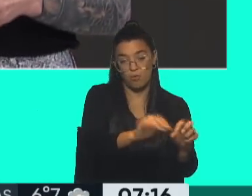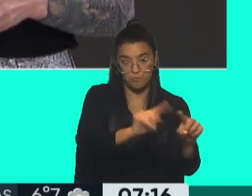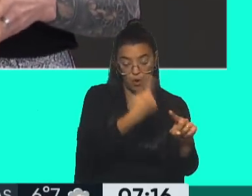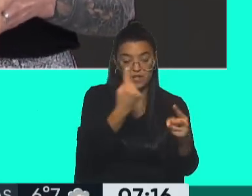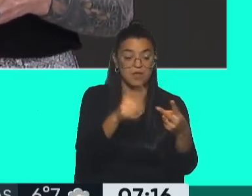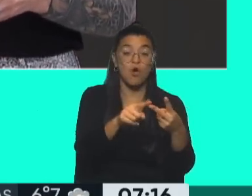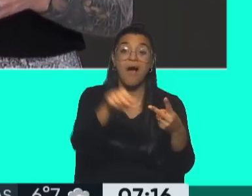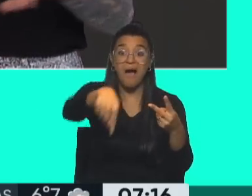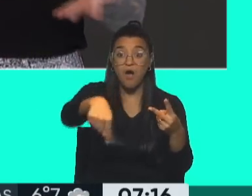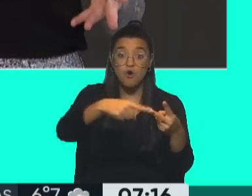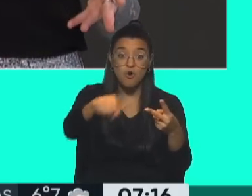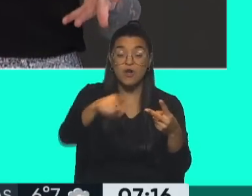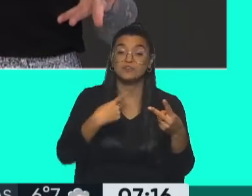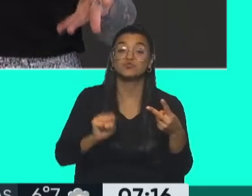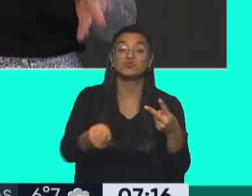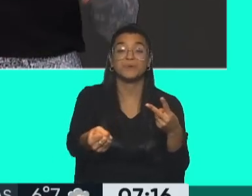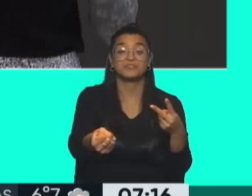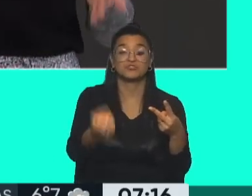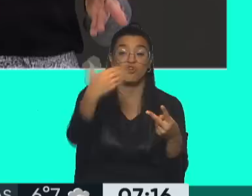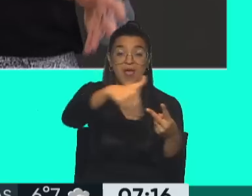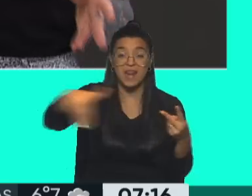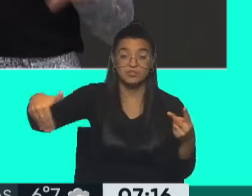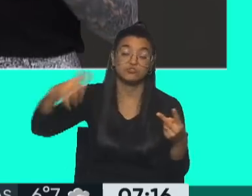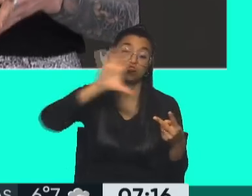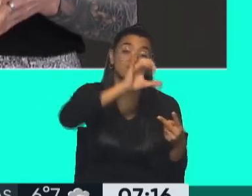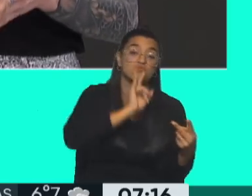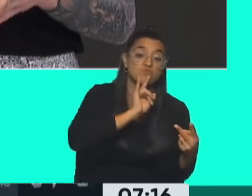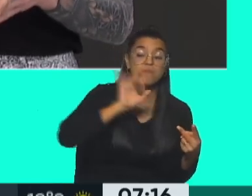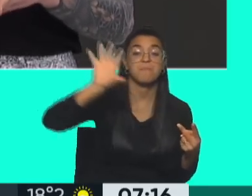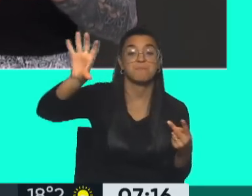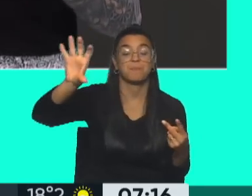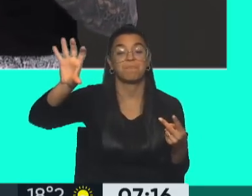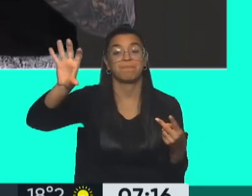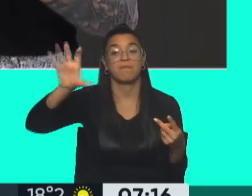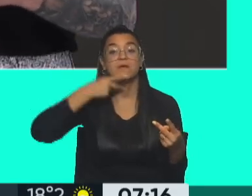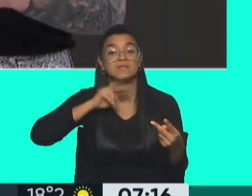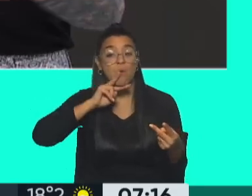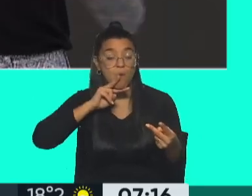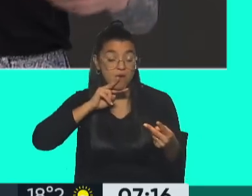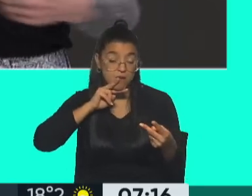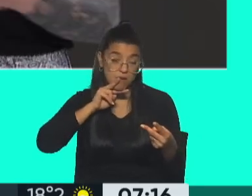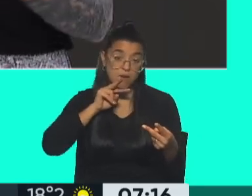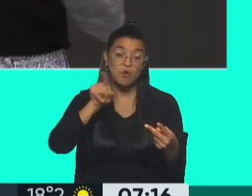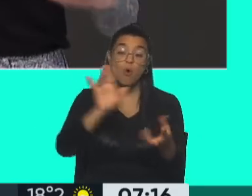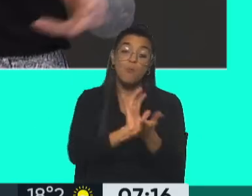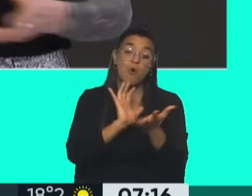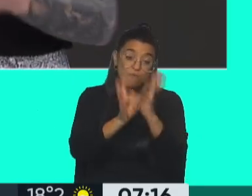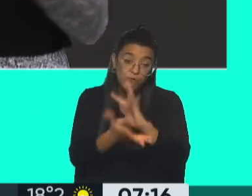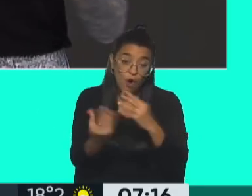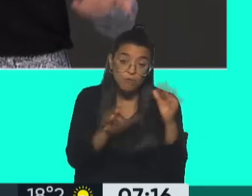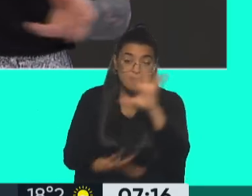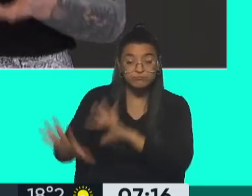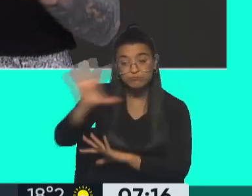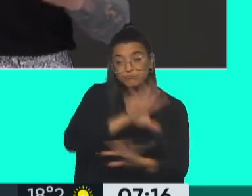y ahora esta suspensión de las elecciones en Tucumán y en la provincia de San Juan como parte de